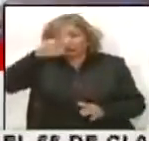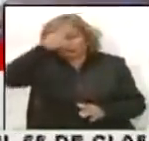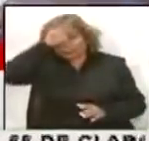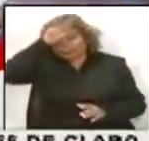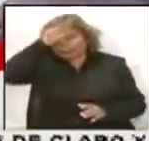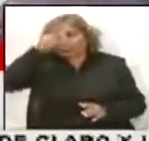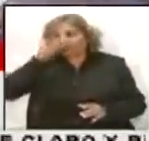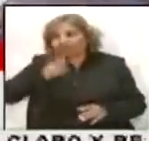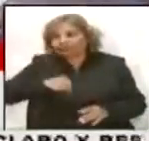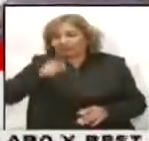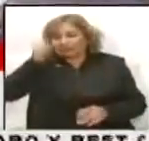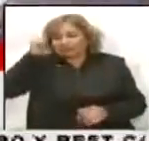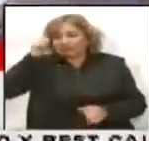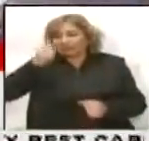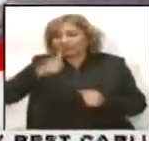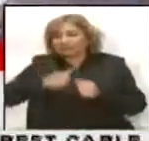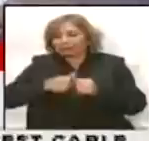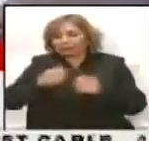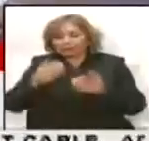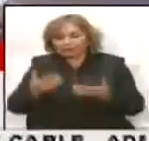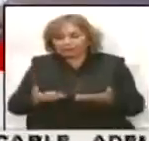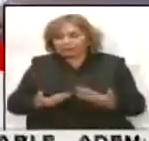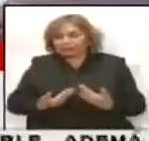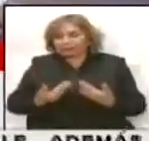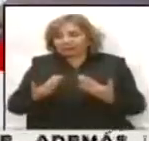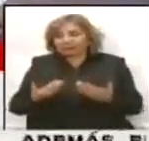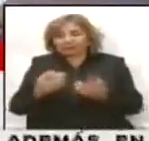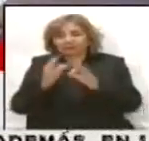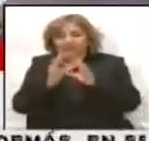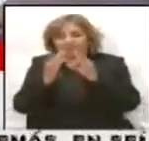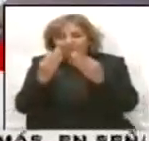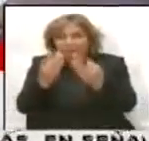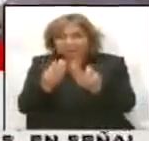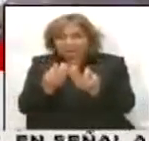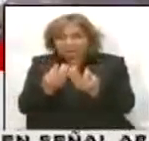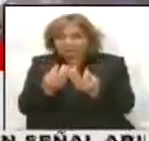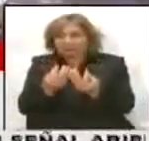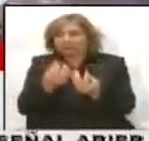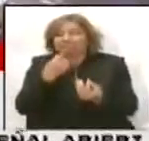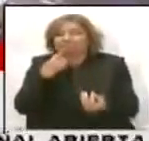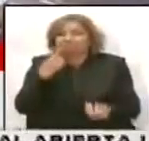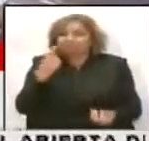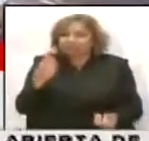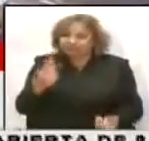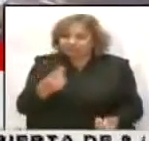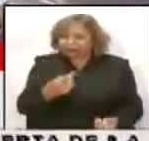donde realmente el recuerdo, el legado, las familias de todas las víctimas sea